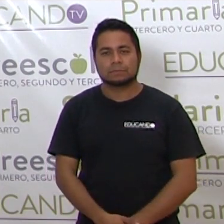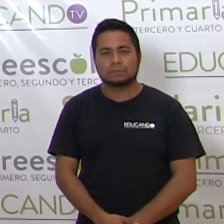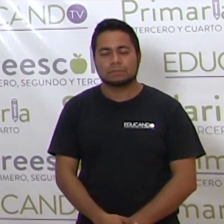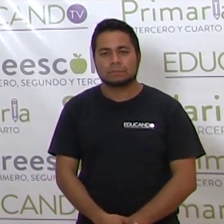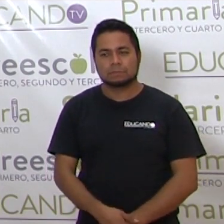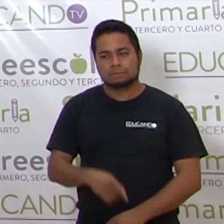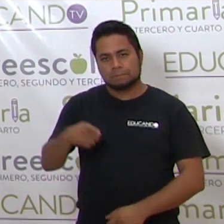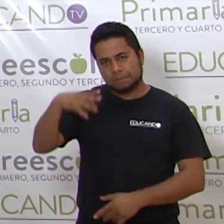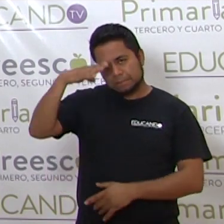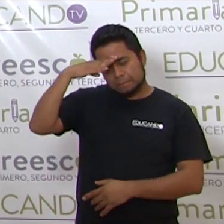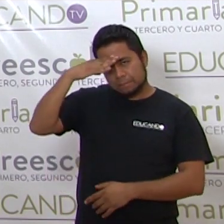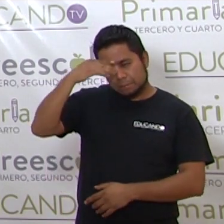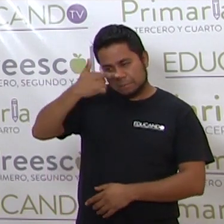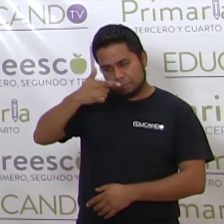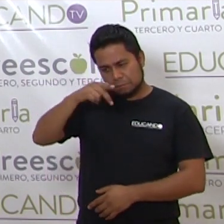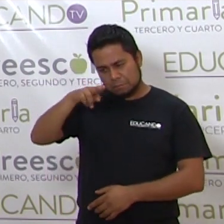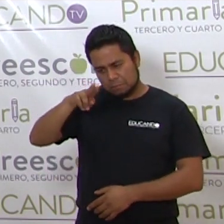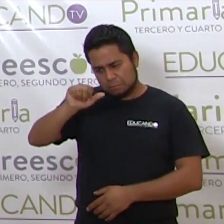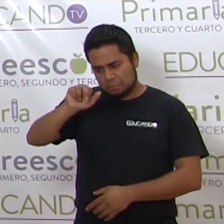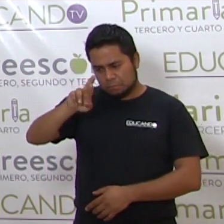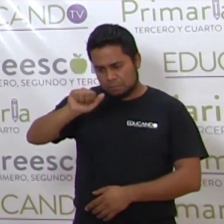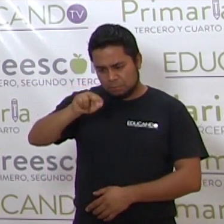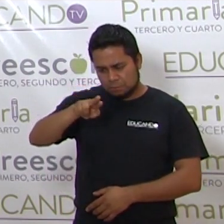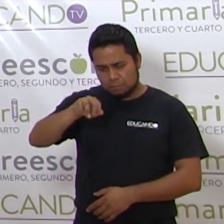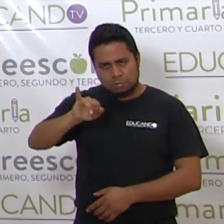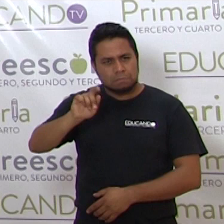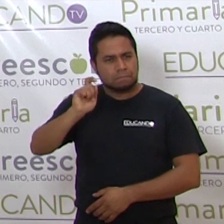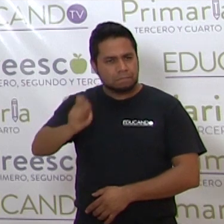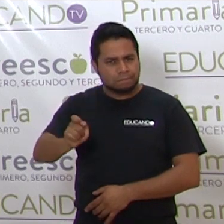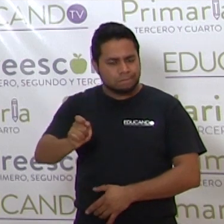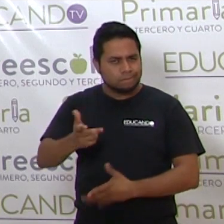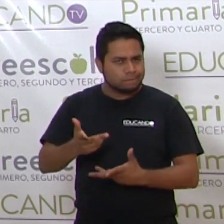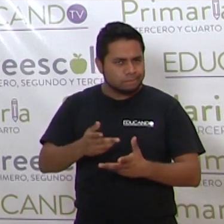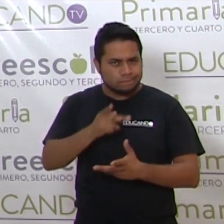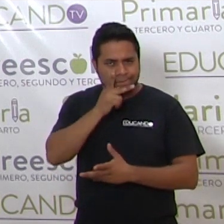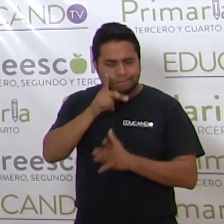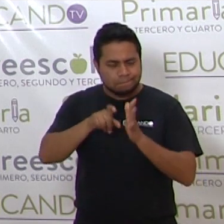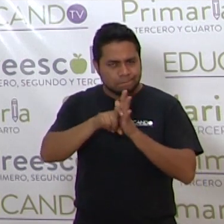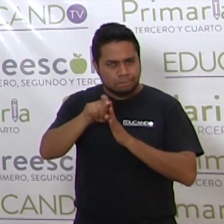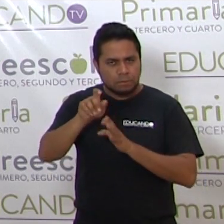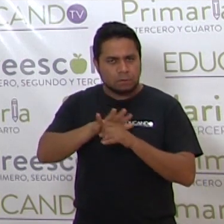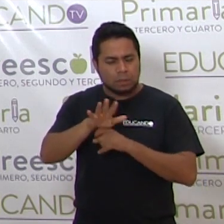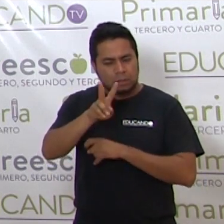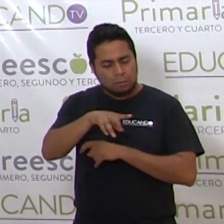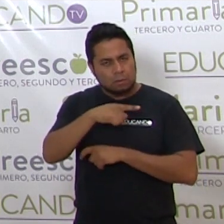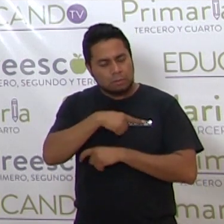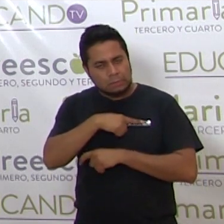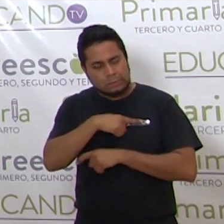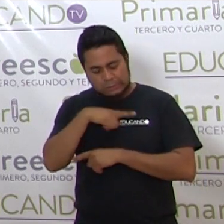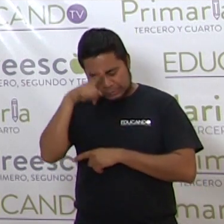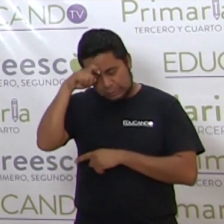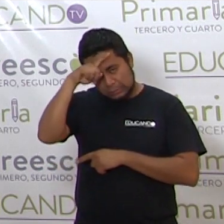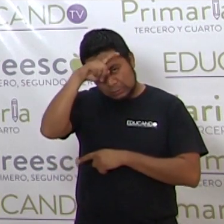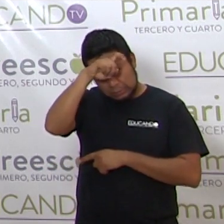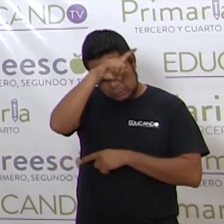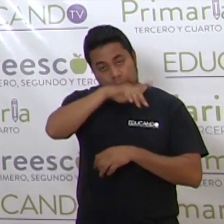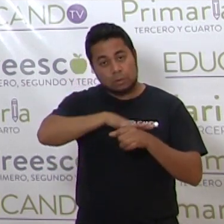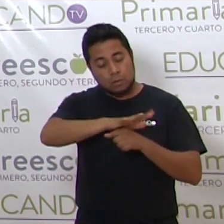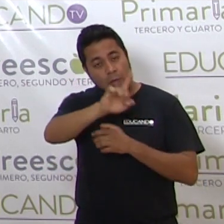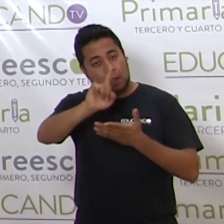que cree en guaraní guaraní que me costó mucho trabajo encontrar un diccionario